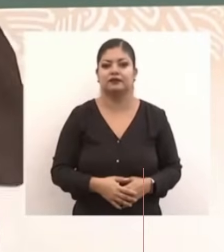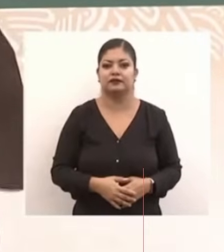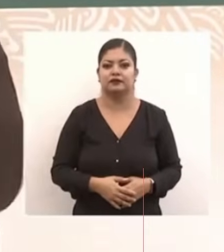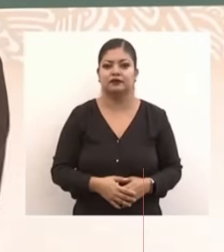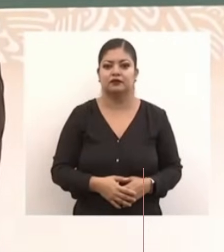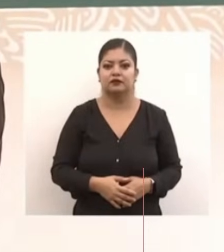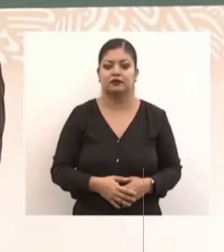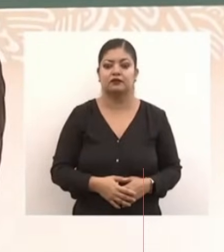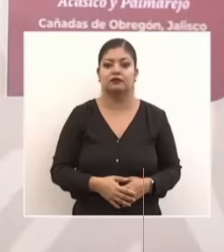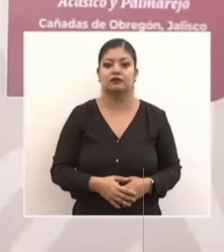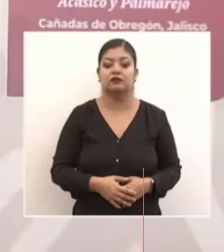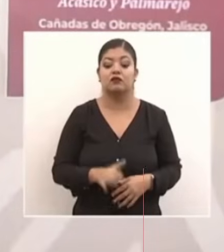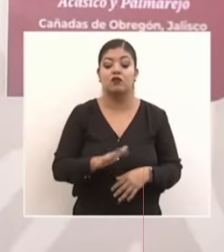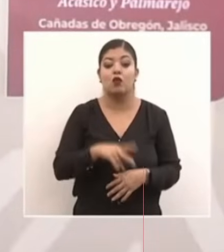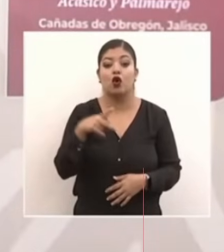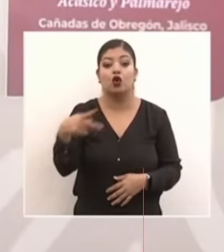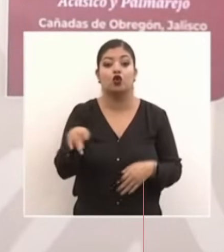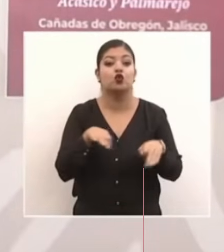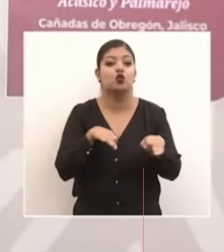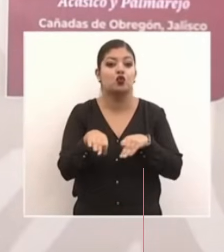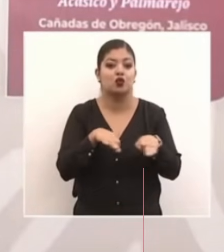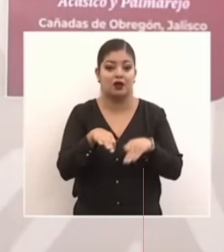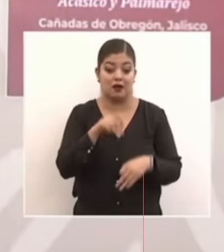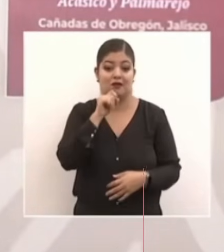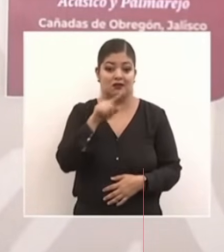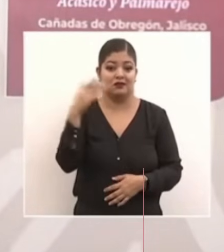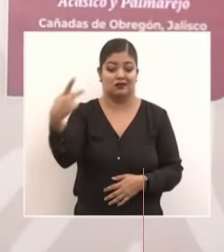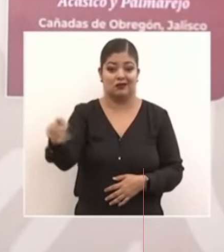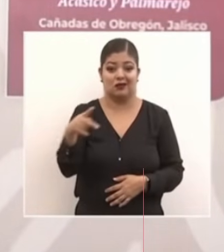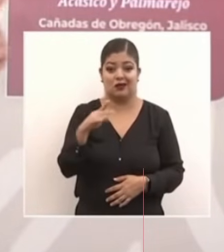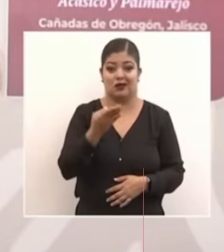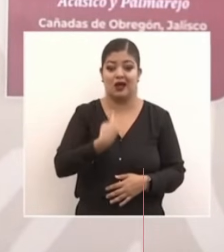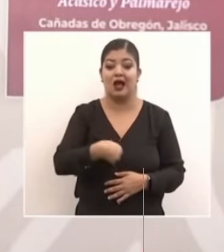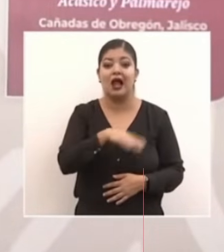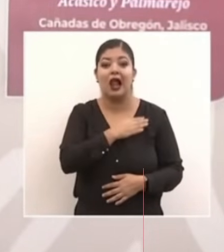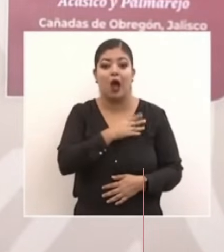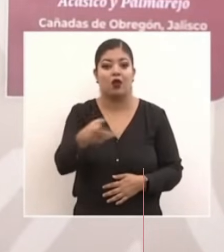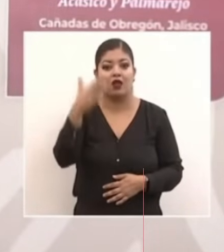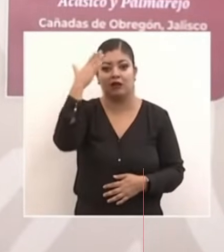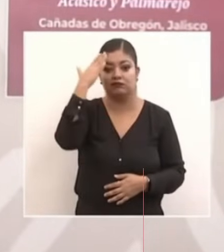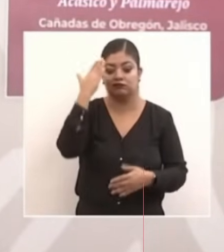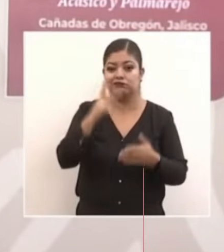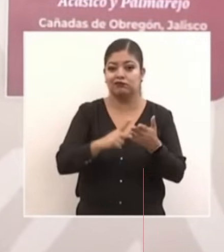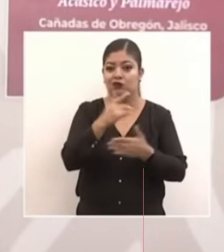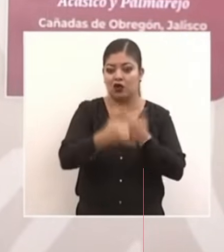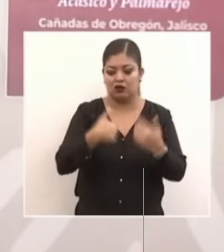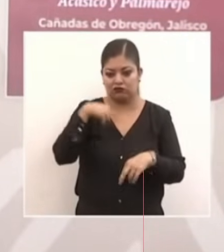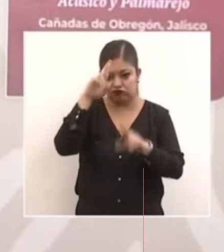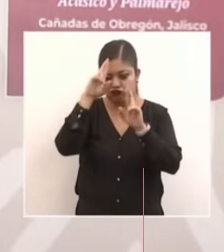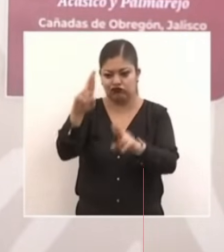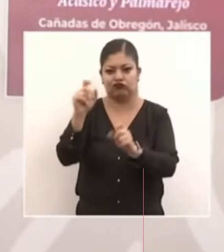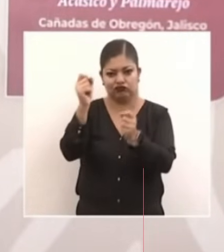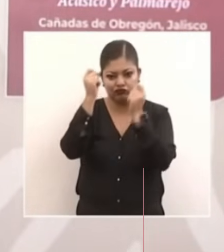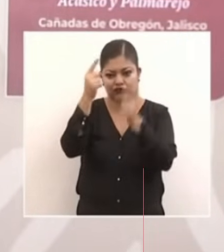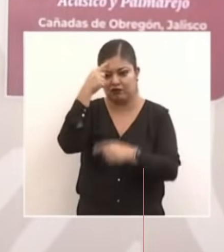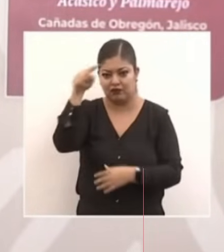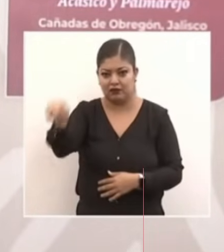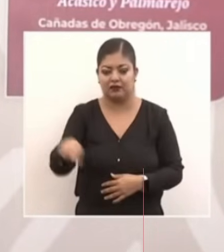Y el trabajo que hizo Claudia como cabeza del proyecto, mi respeto y mi admiración para